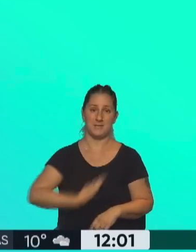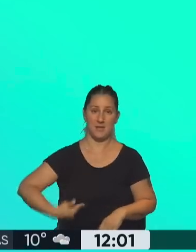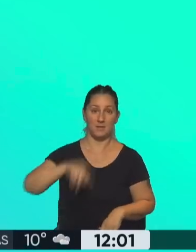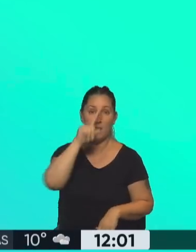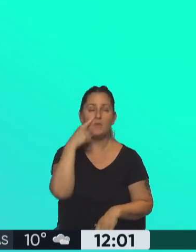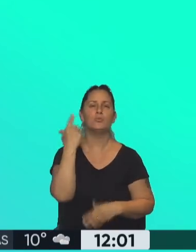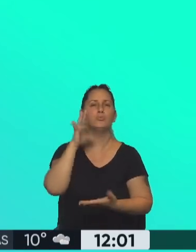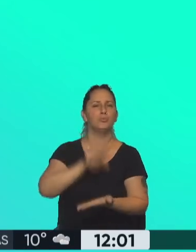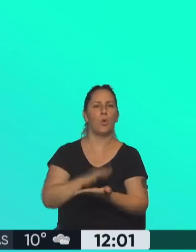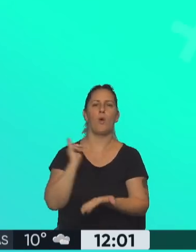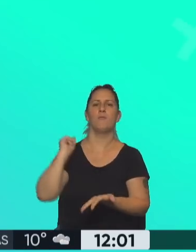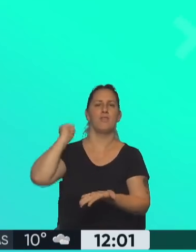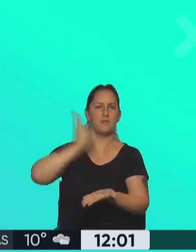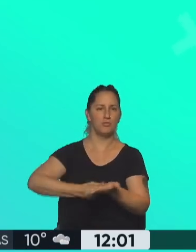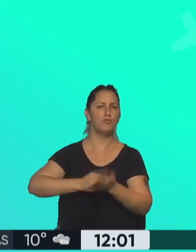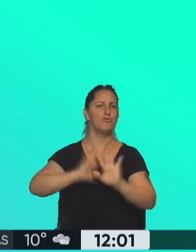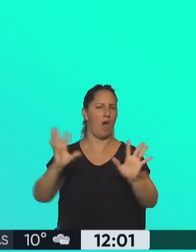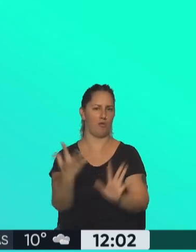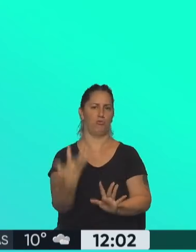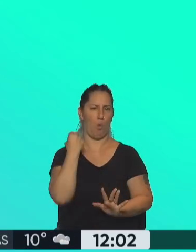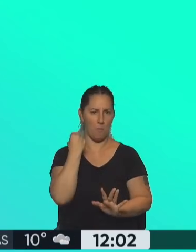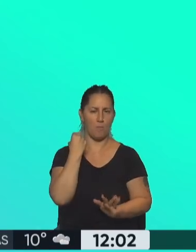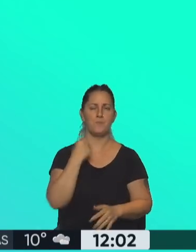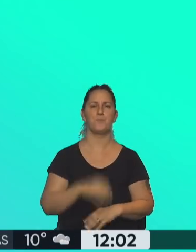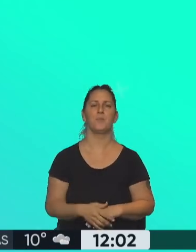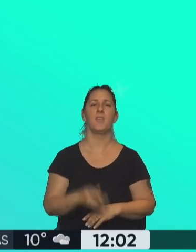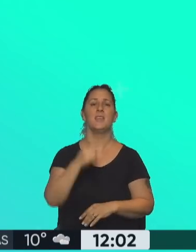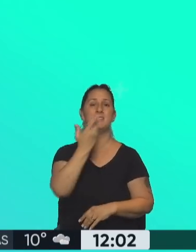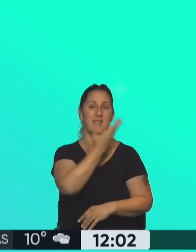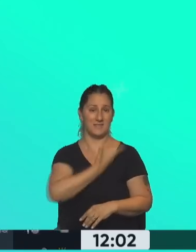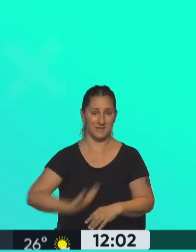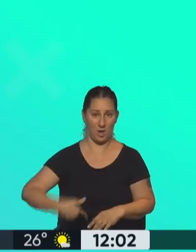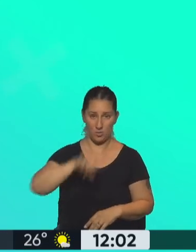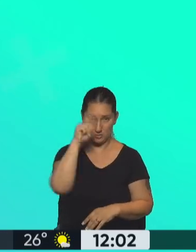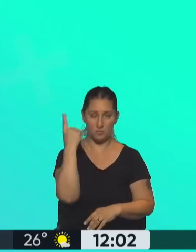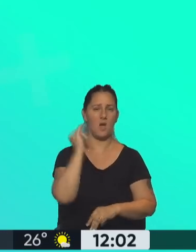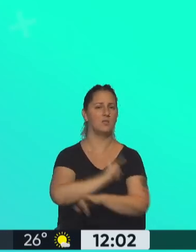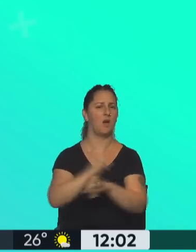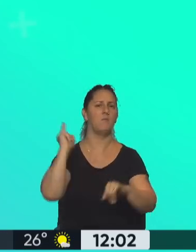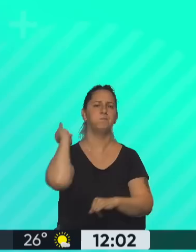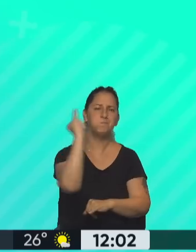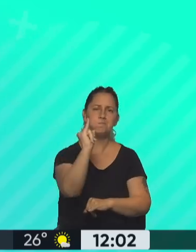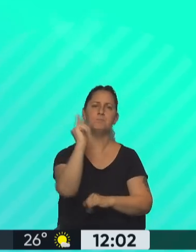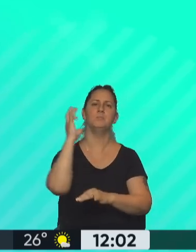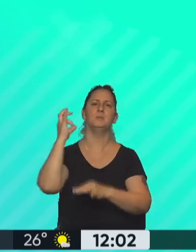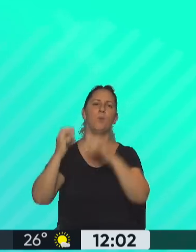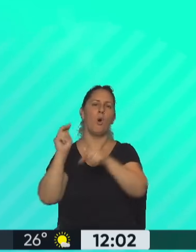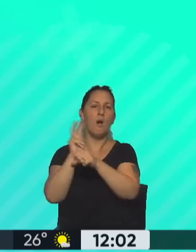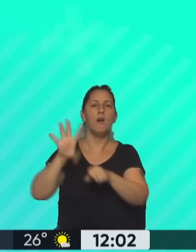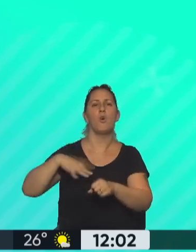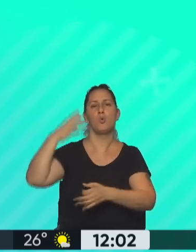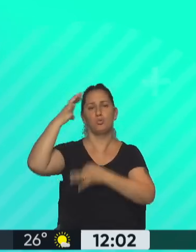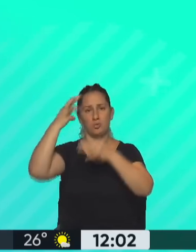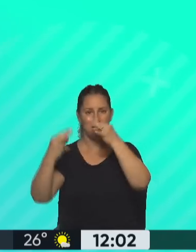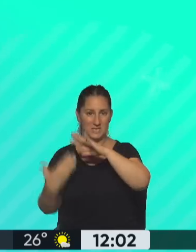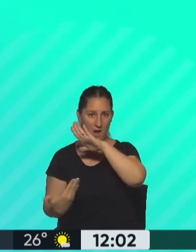sobre la decisión que se adoptó en cuanto dice: el Estado Nacional ha sido notificado de la medida cautelar otorgada por la Corte